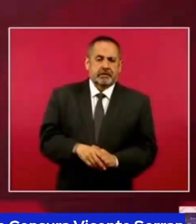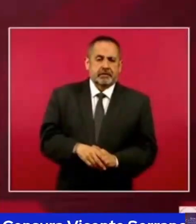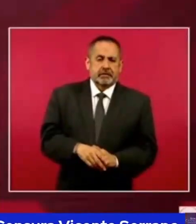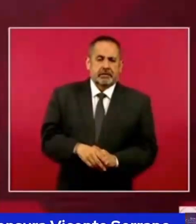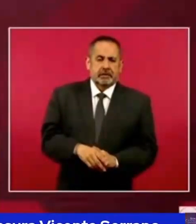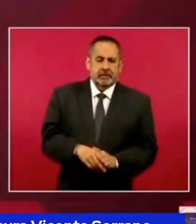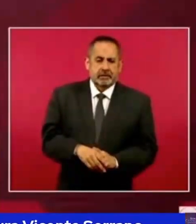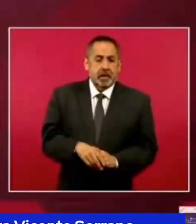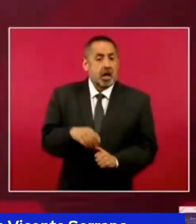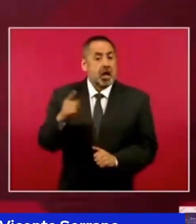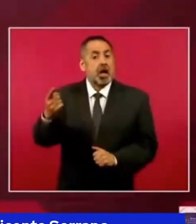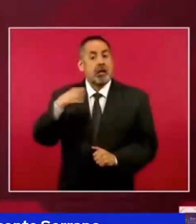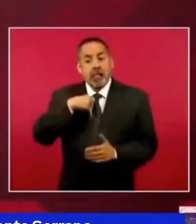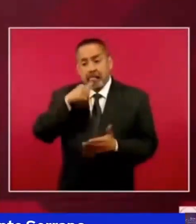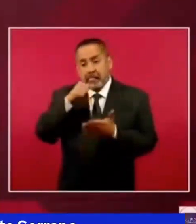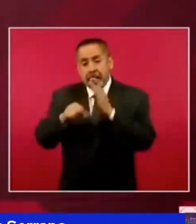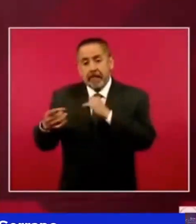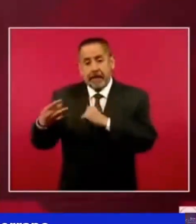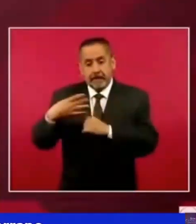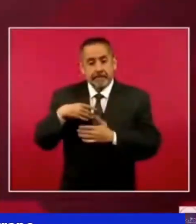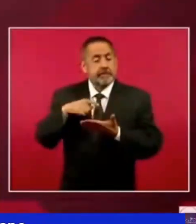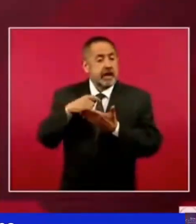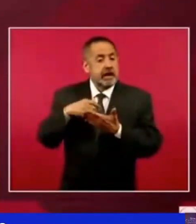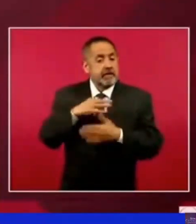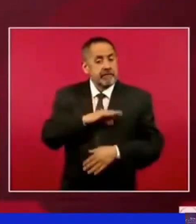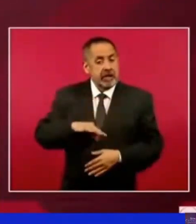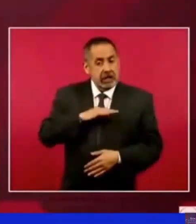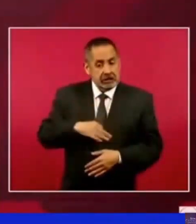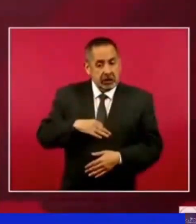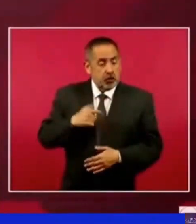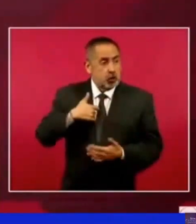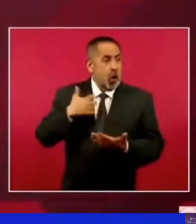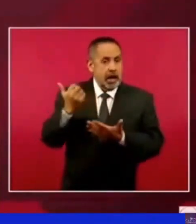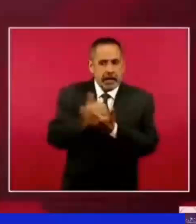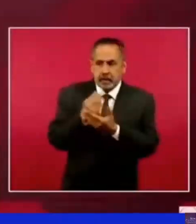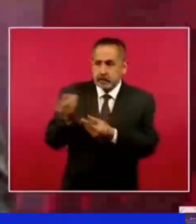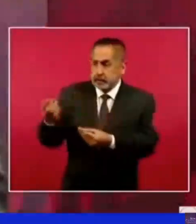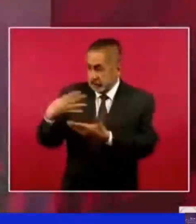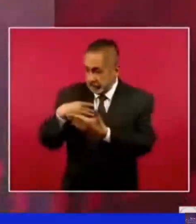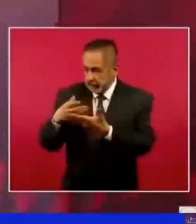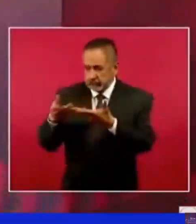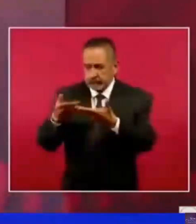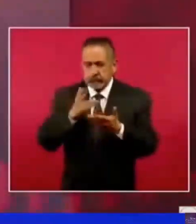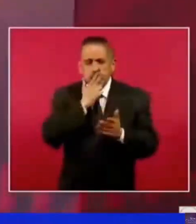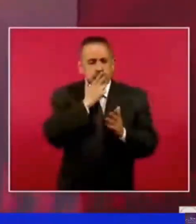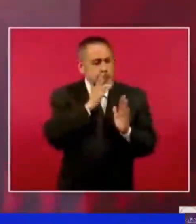me mandó una felicitación que la guardo cuando triunfé,